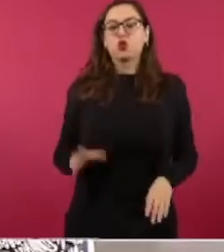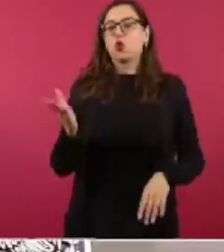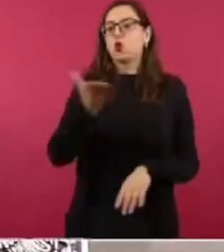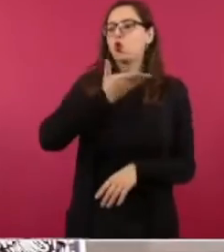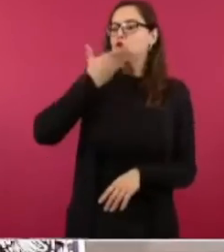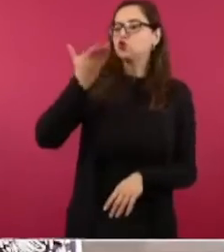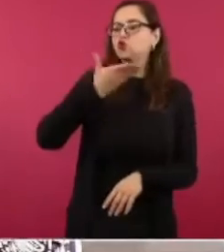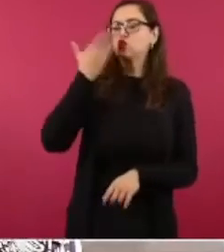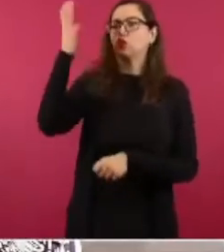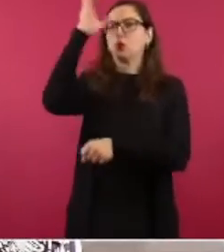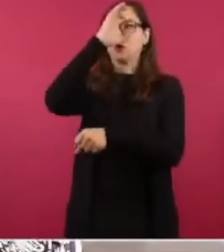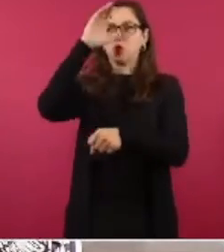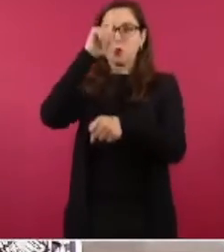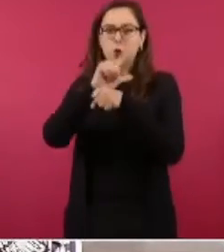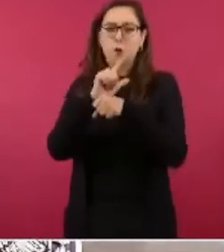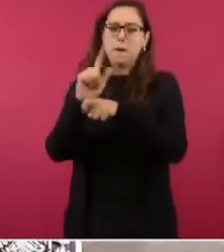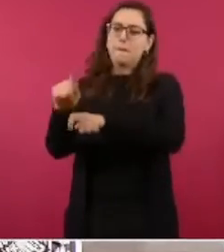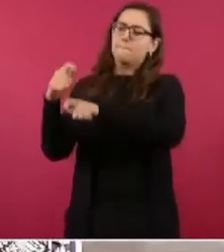cultural,